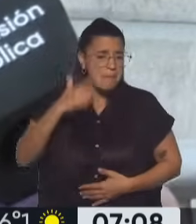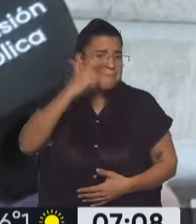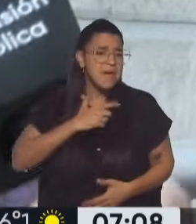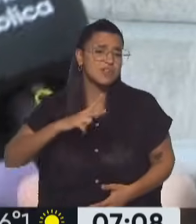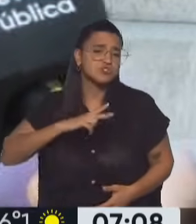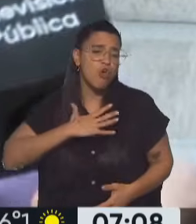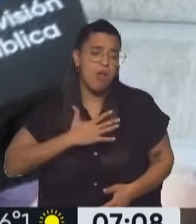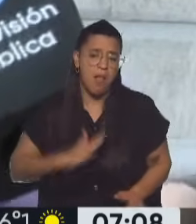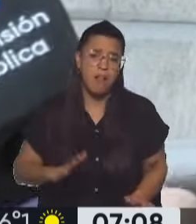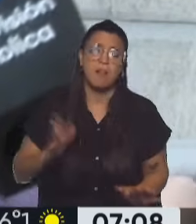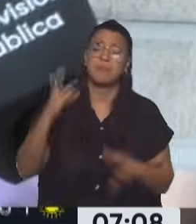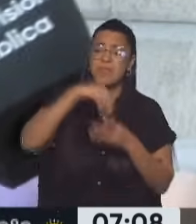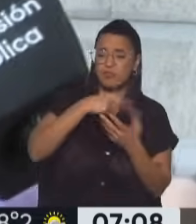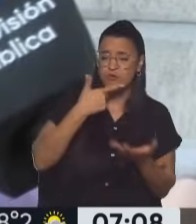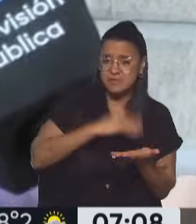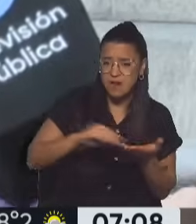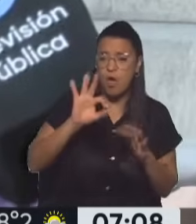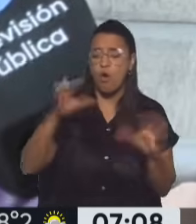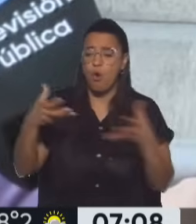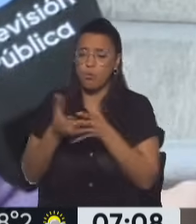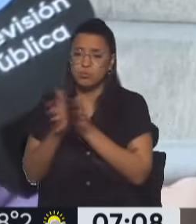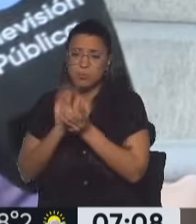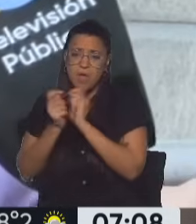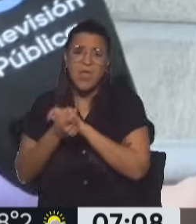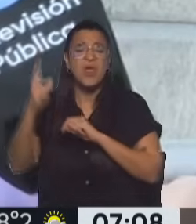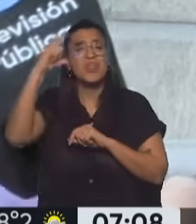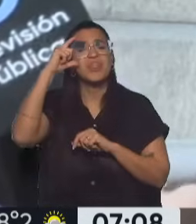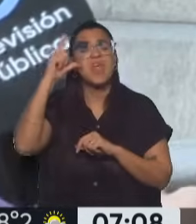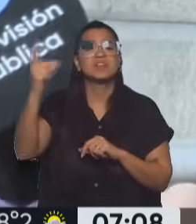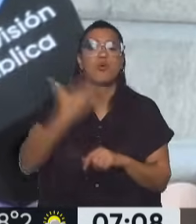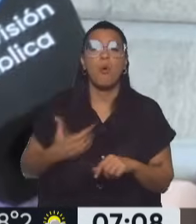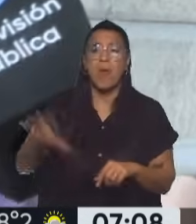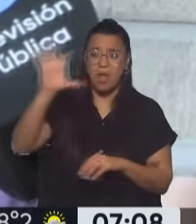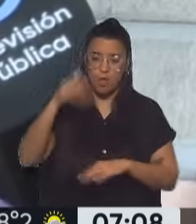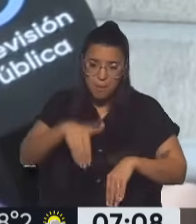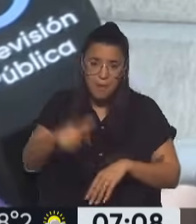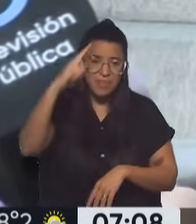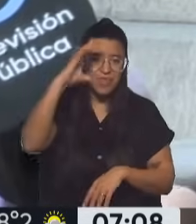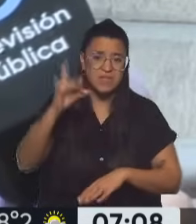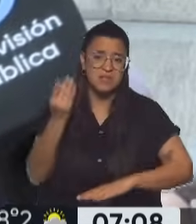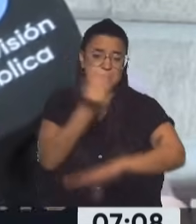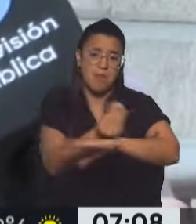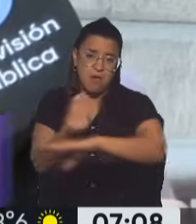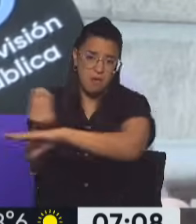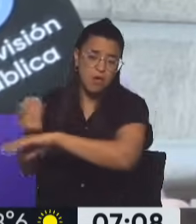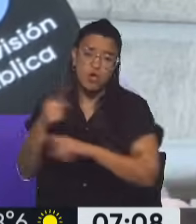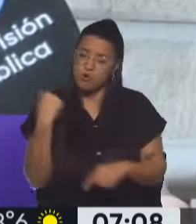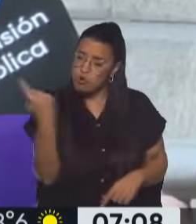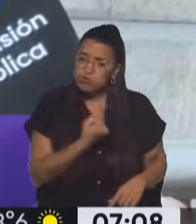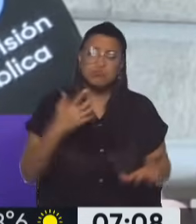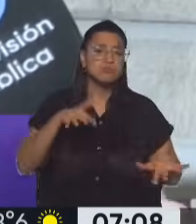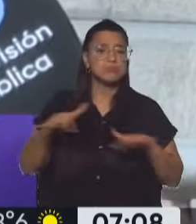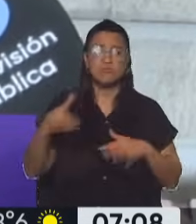dentro del Senado, dentro de Juntos por el Cambio y en apoyo a los 10 gobernadores que van a asumir el 10 de diciembre. Nosotros mantenemos una situación